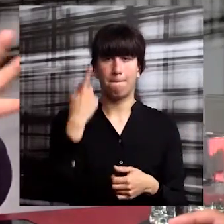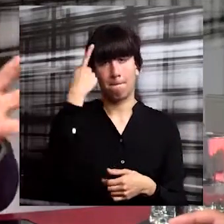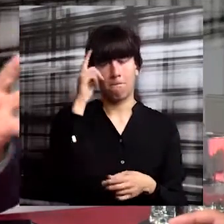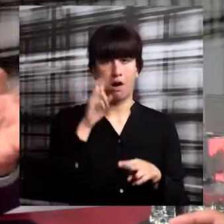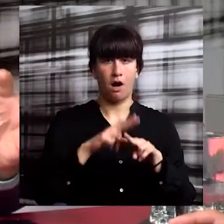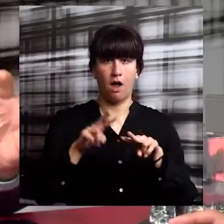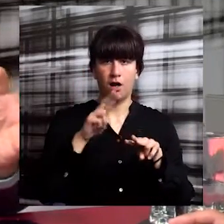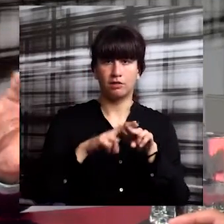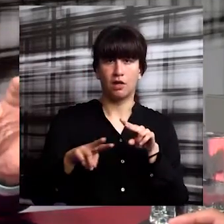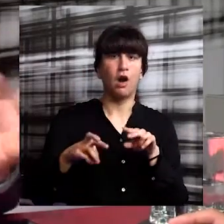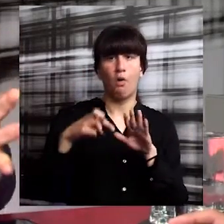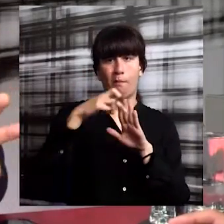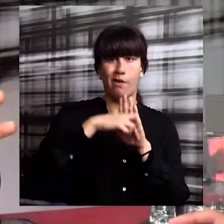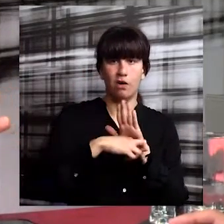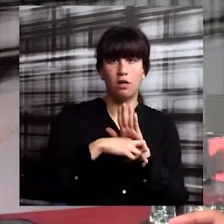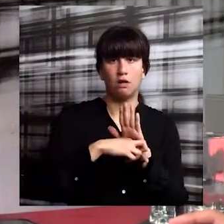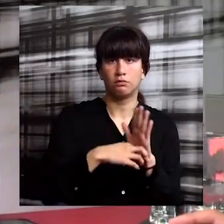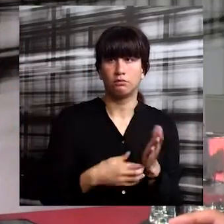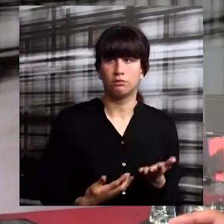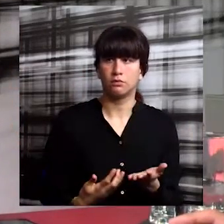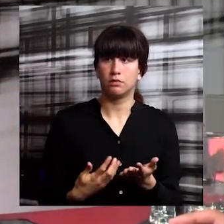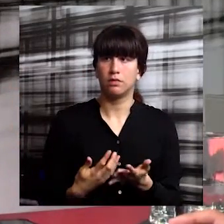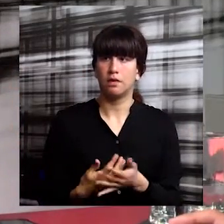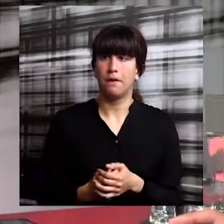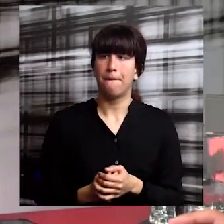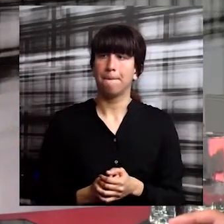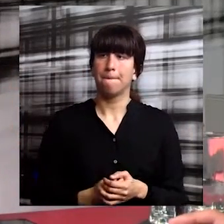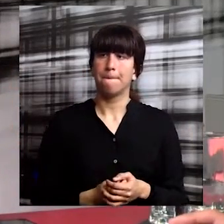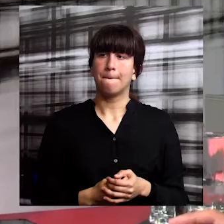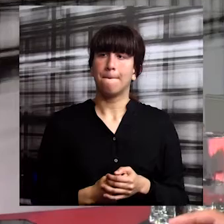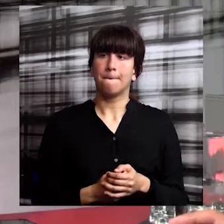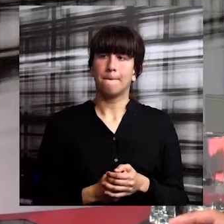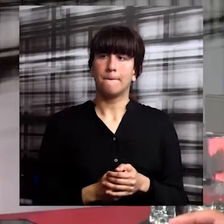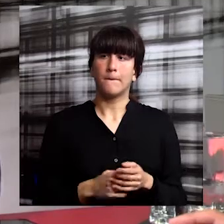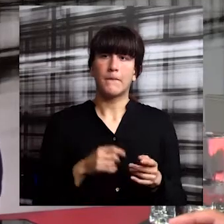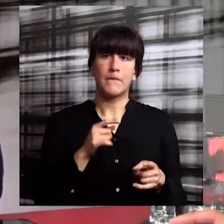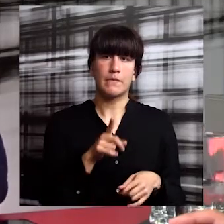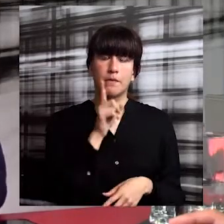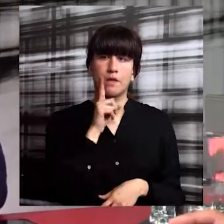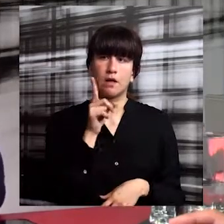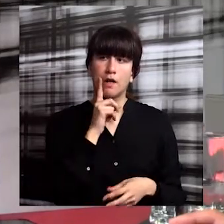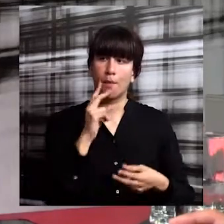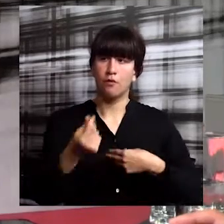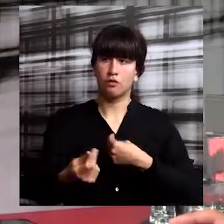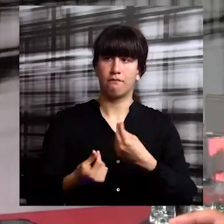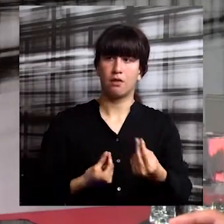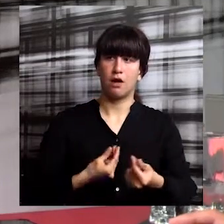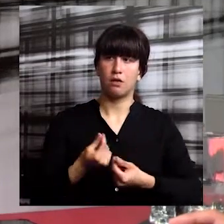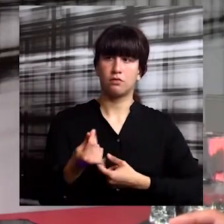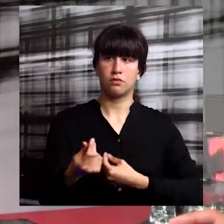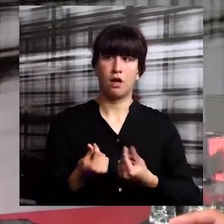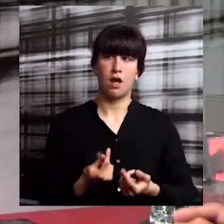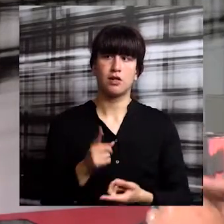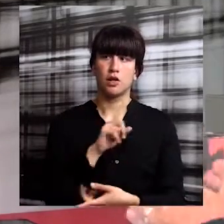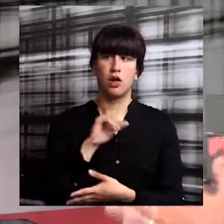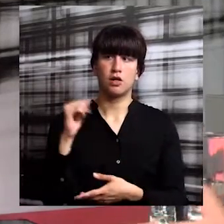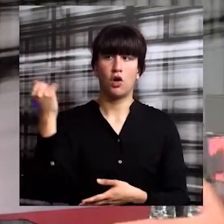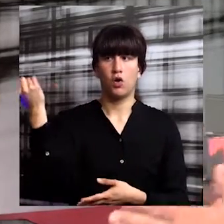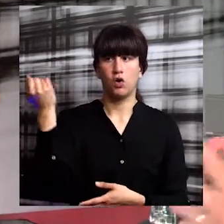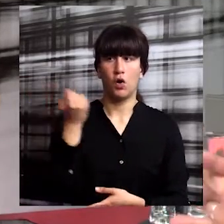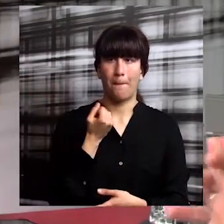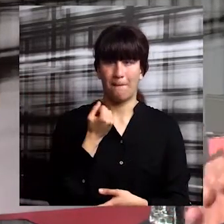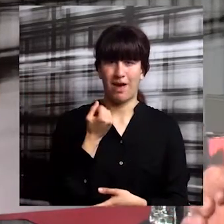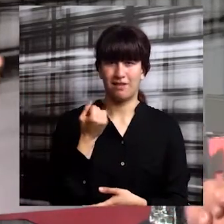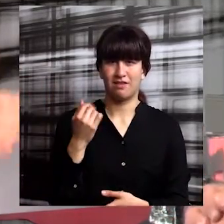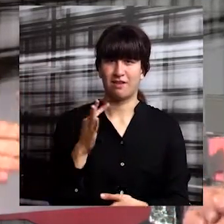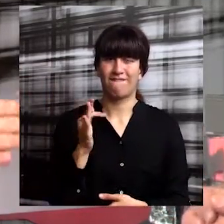tampoco yo creo que se cometa el mismo error, que tengamos que financiar un muelle exclusivo que no va a ser usado. No nos olvidemos además que... Se va a usar una cierta cantidad